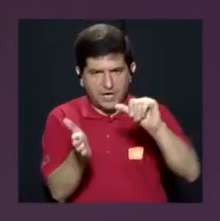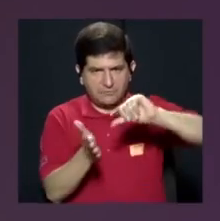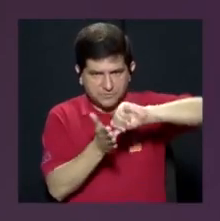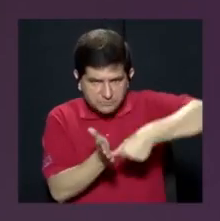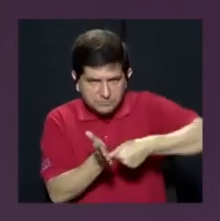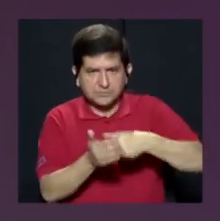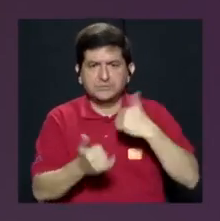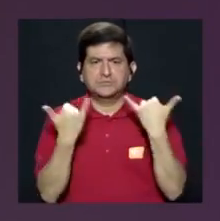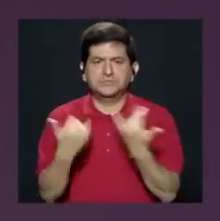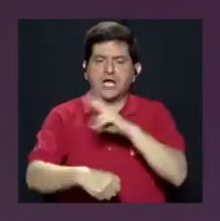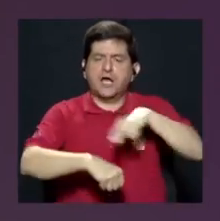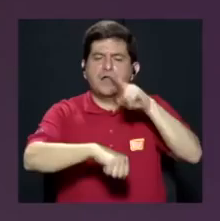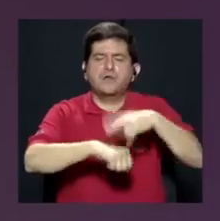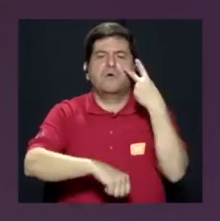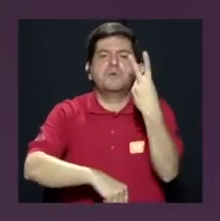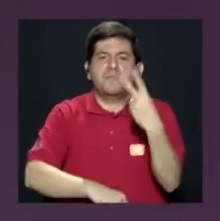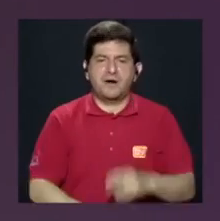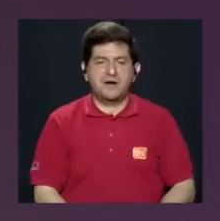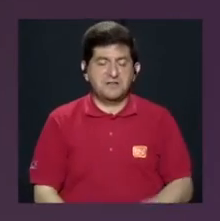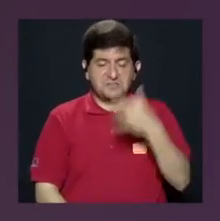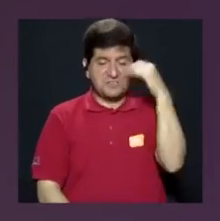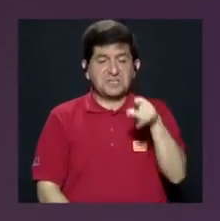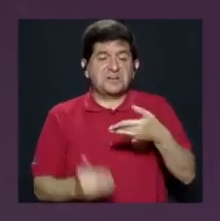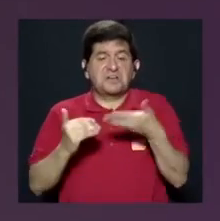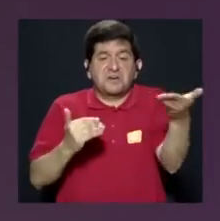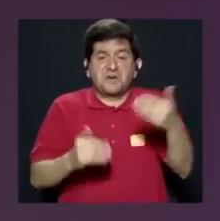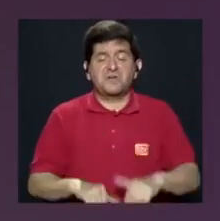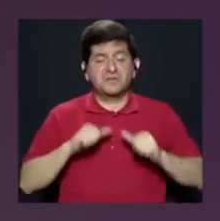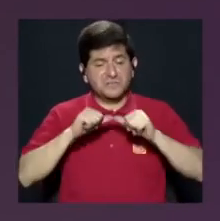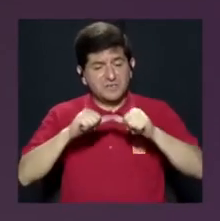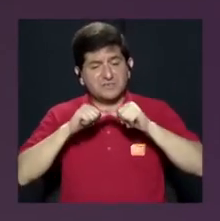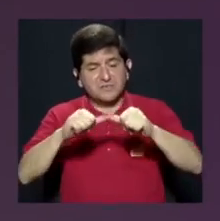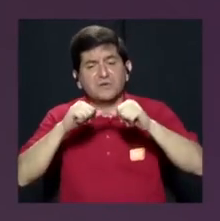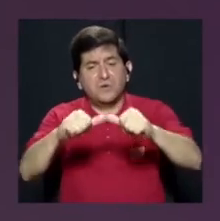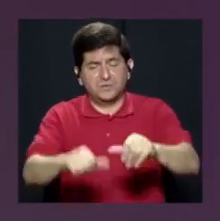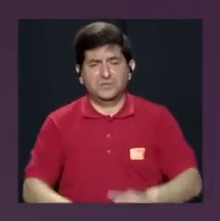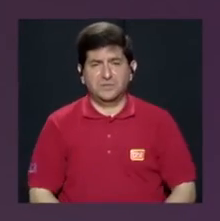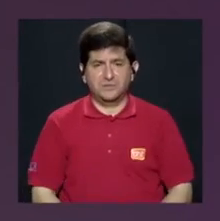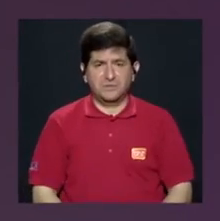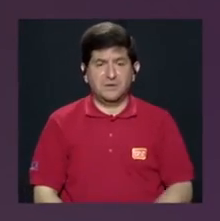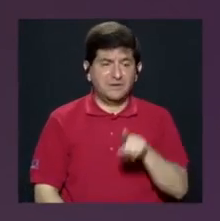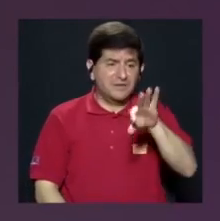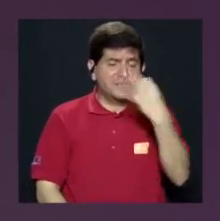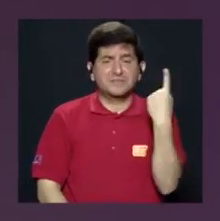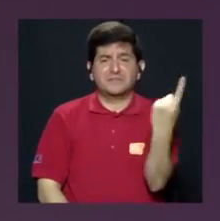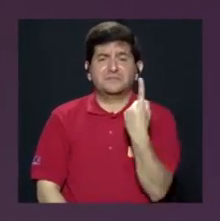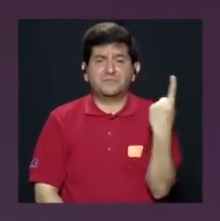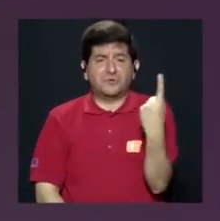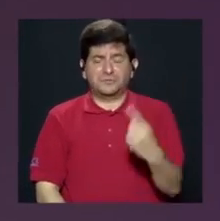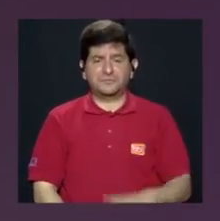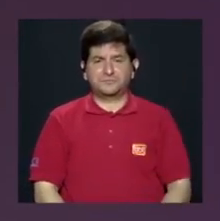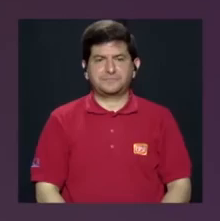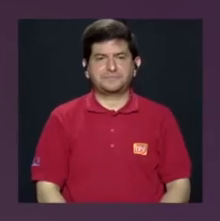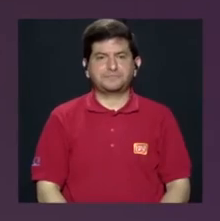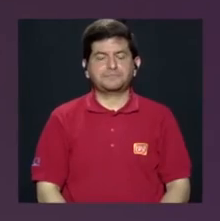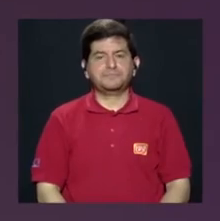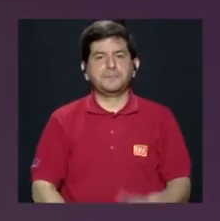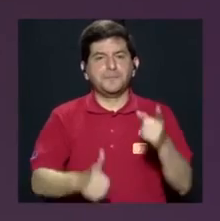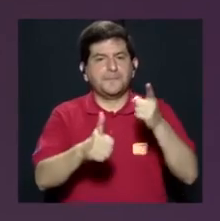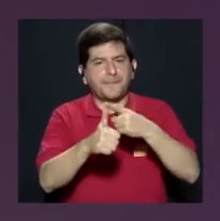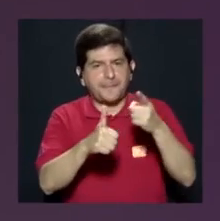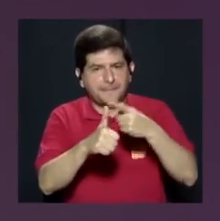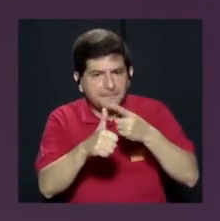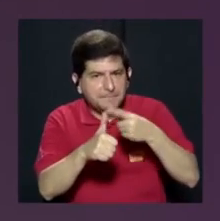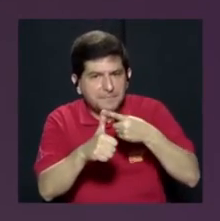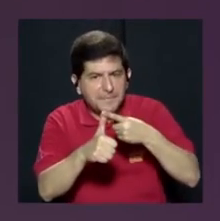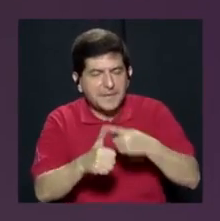está normalizado. Parece que así son las cosas y así van a seguir siendo porque así han sido siempre. Y entonces, bueno, la